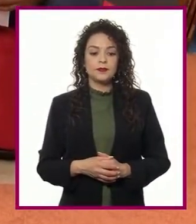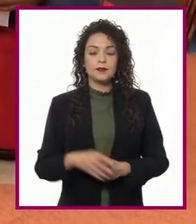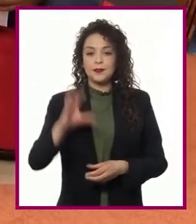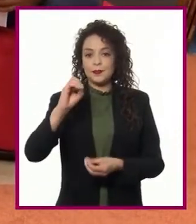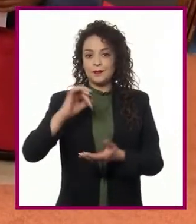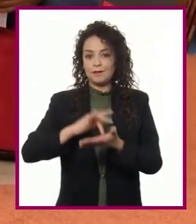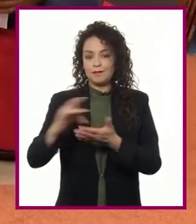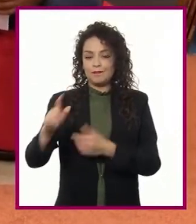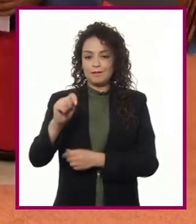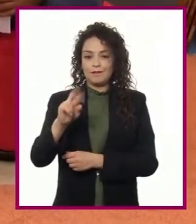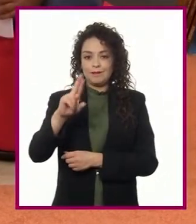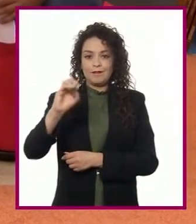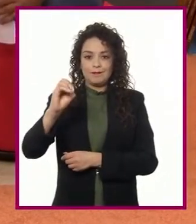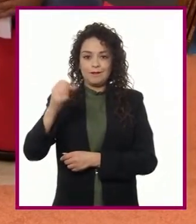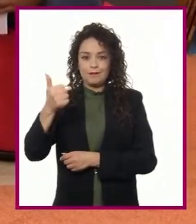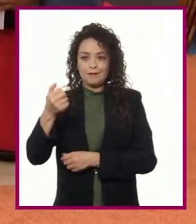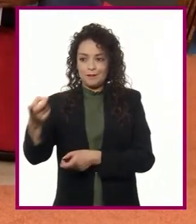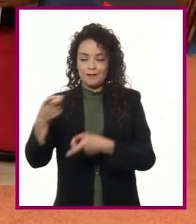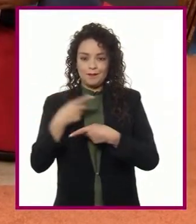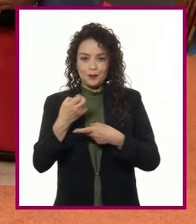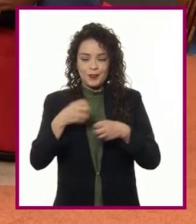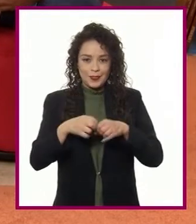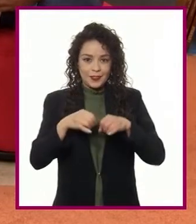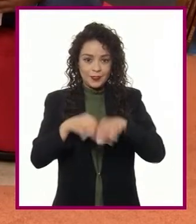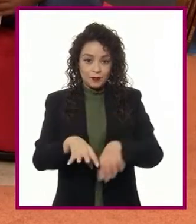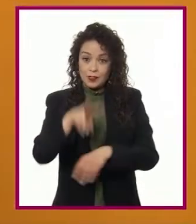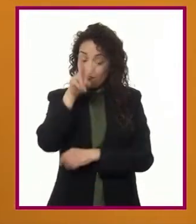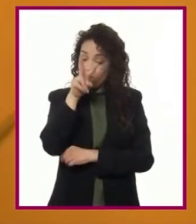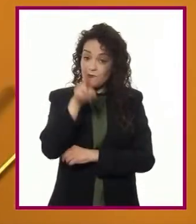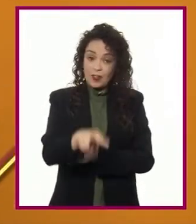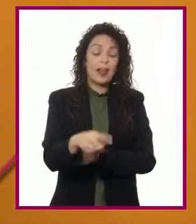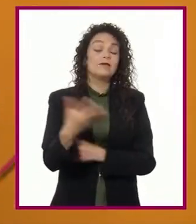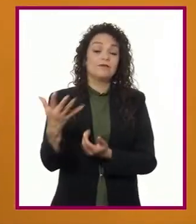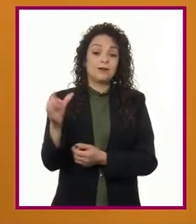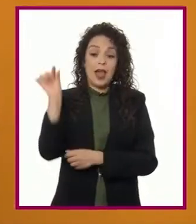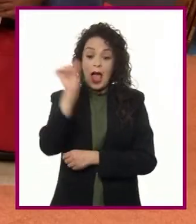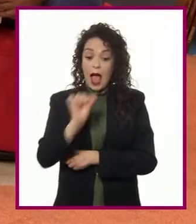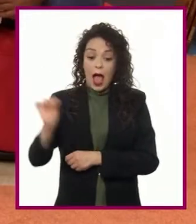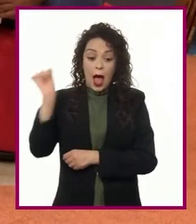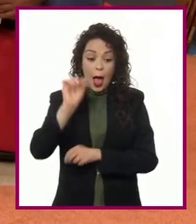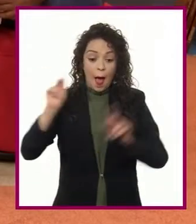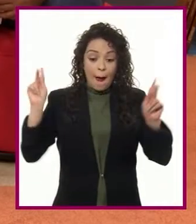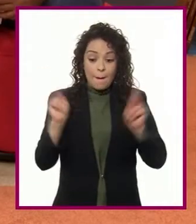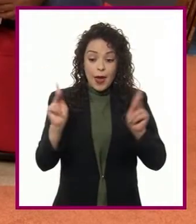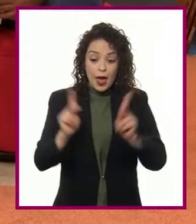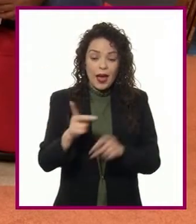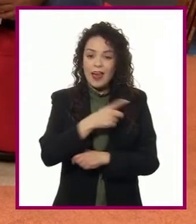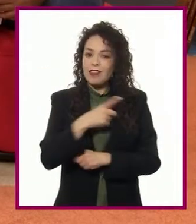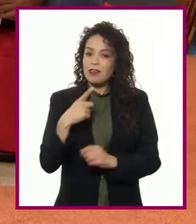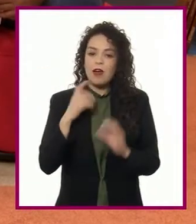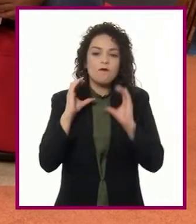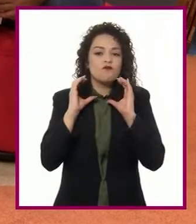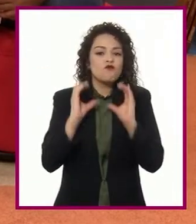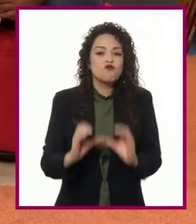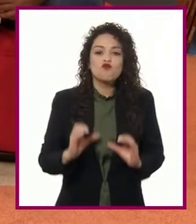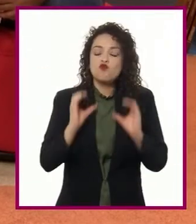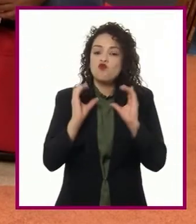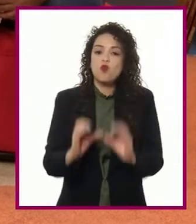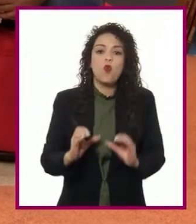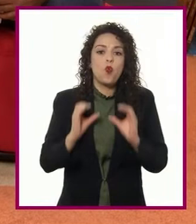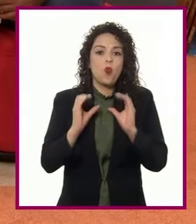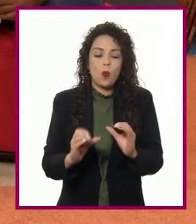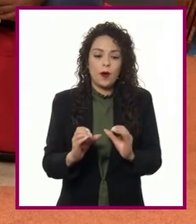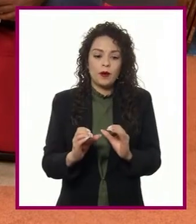Gracias, TR06, por la información. No cabe duda de que las abejas son una especie que debemos cuidar, y qué mejor que, como